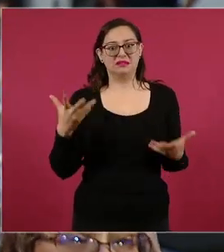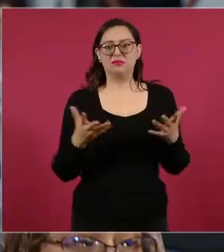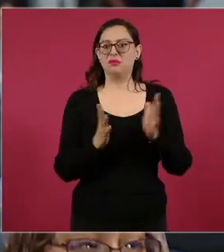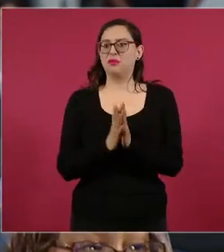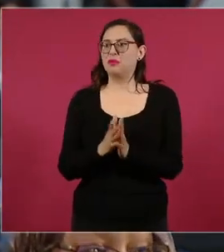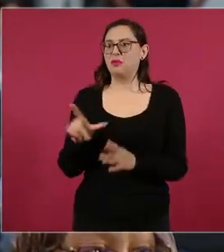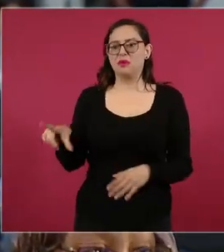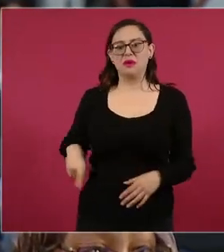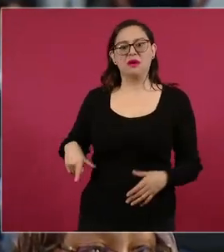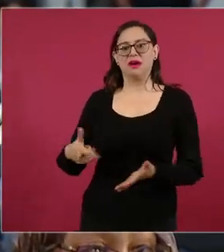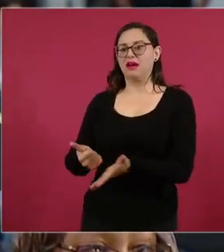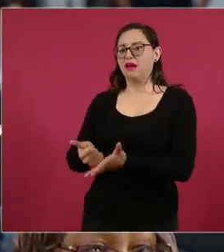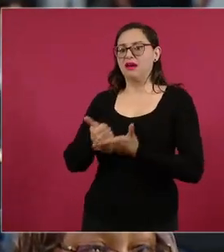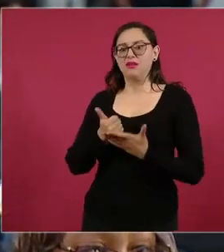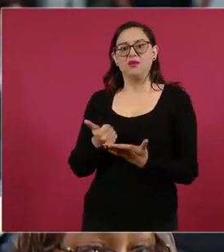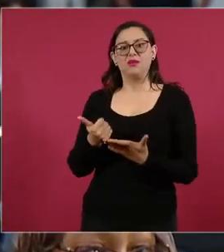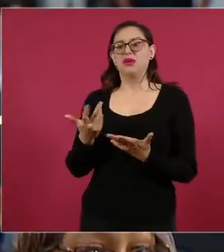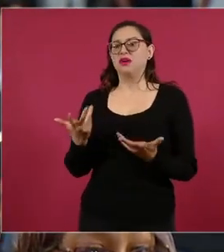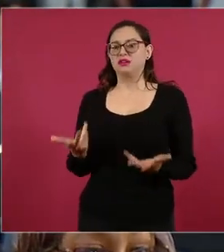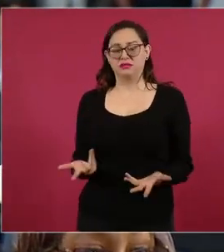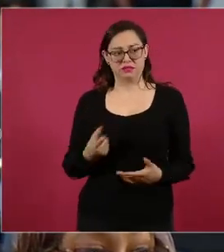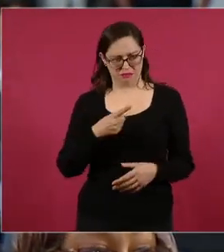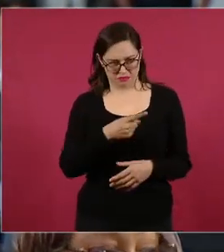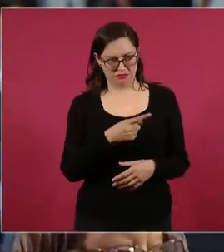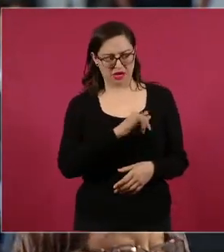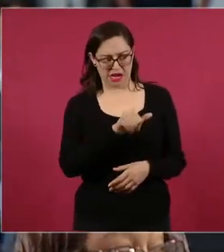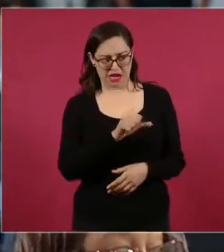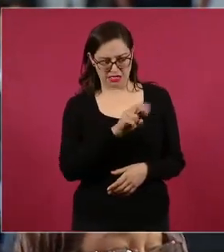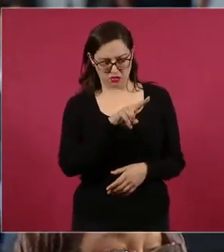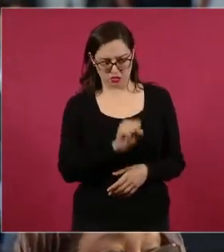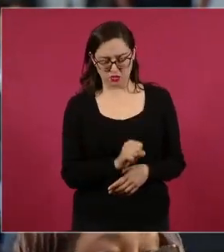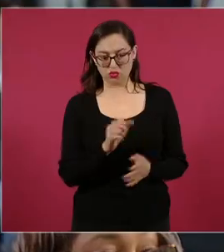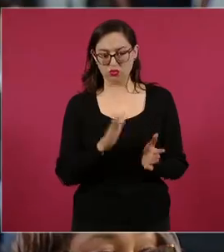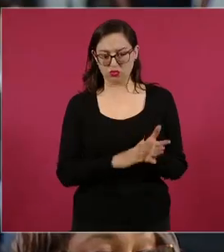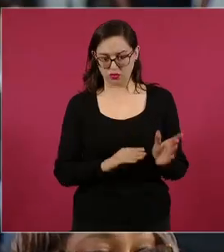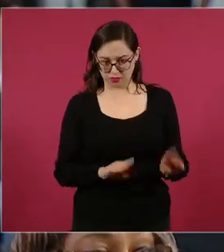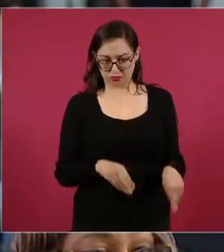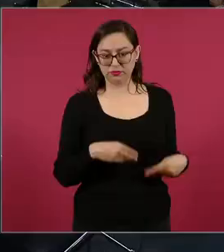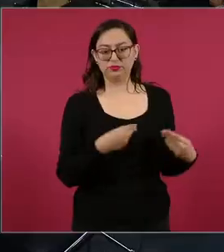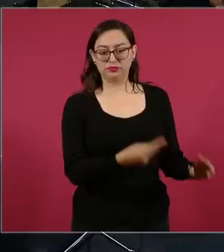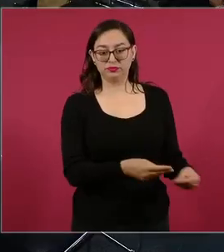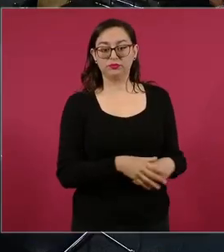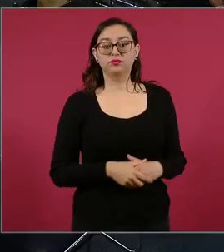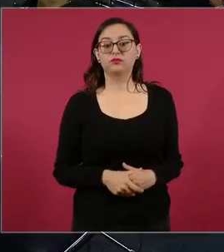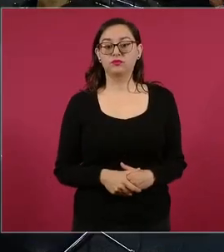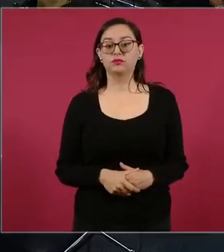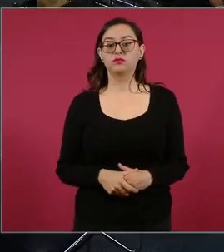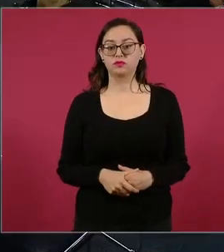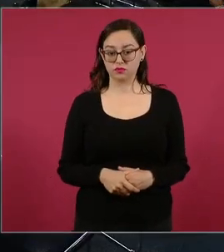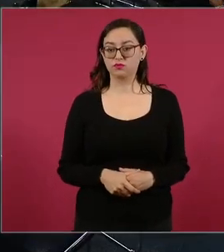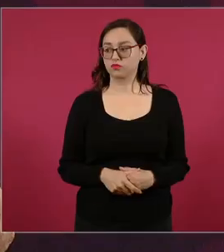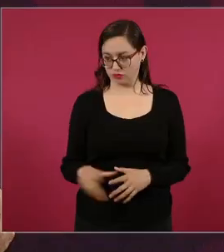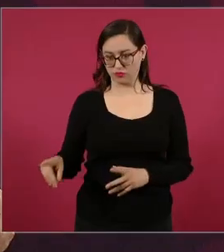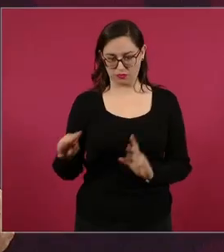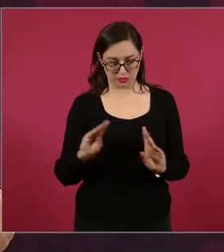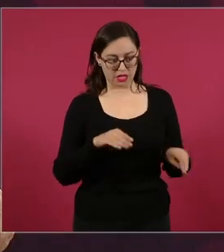fuese posible. Le proporcionaría yo los datos al compañero Jesús Ramírez Cuevas. Y mañana nos trae respuesta